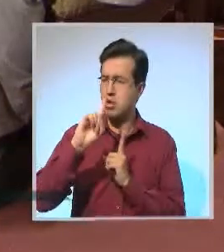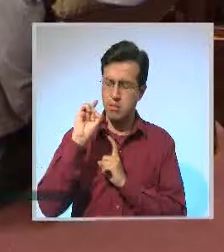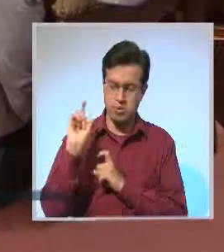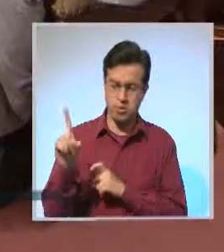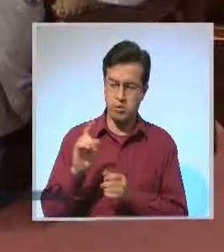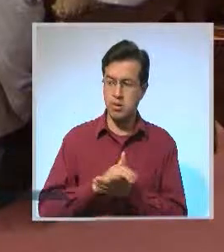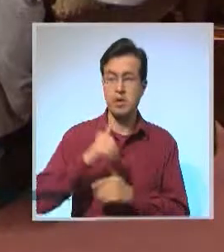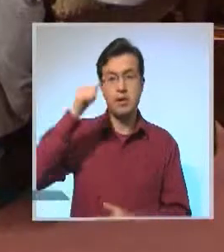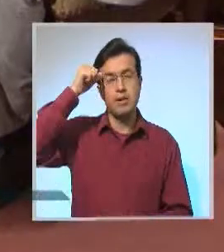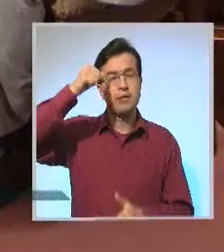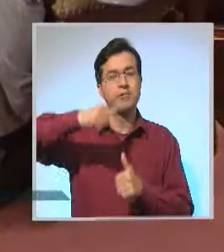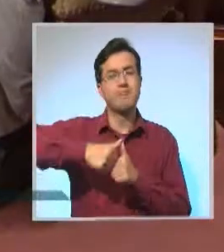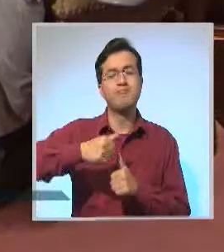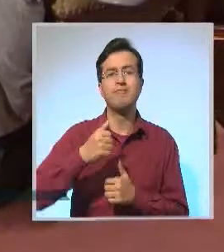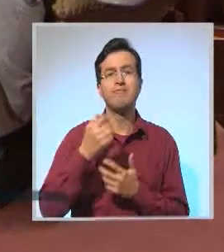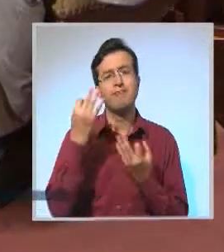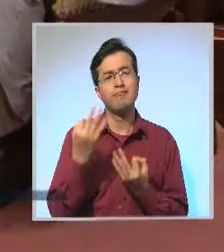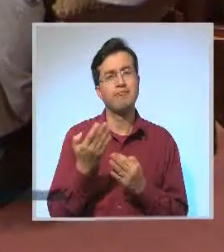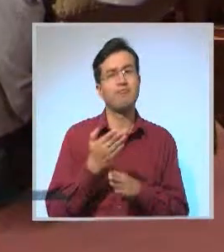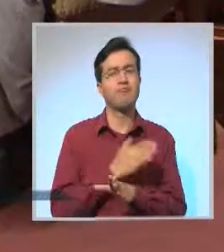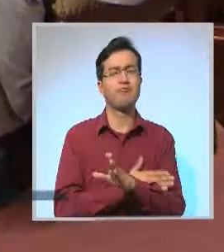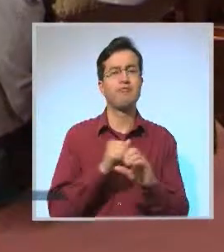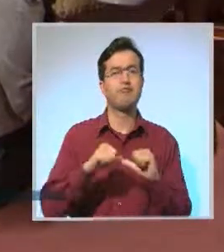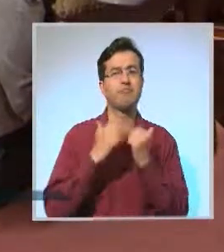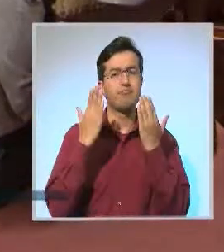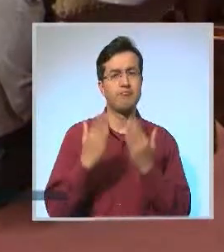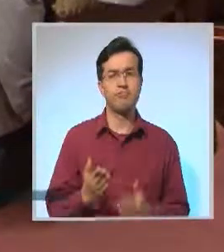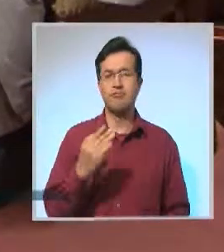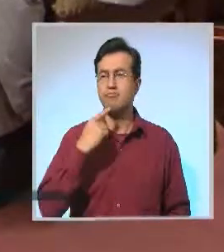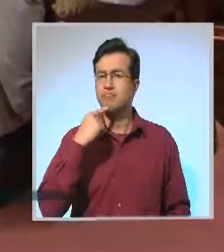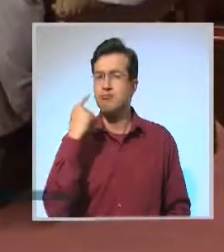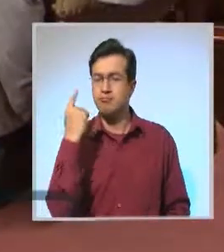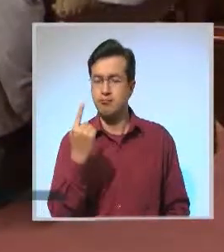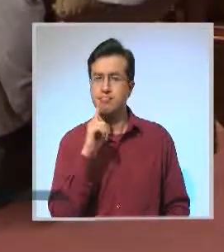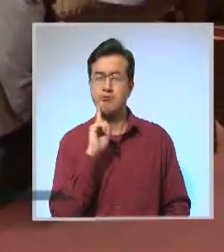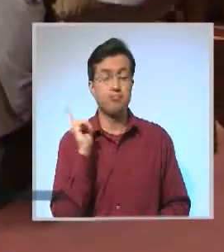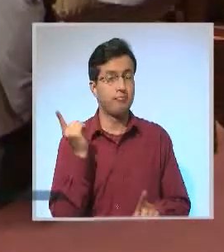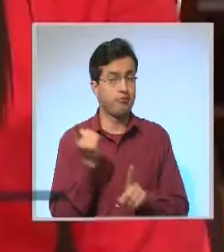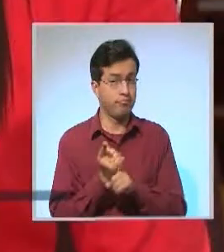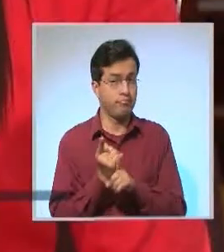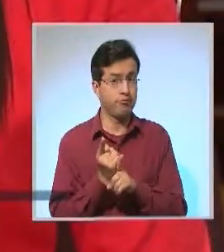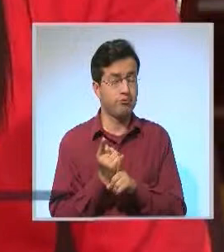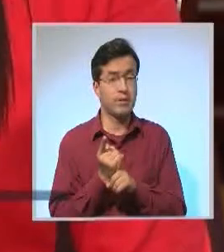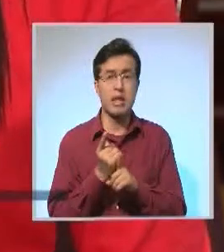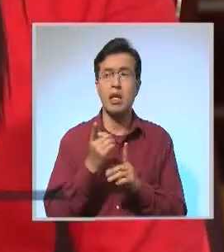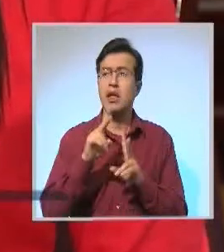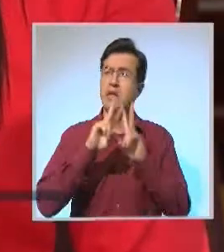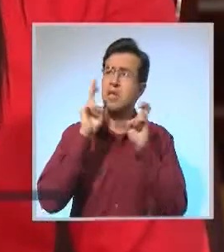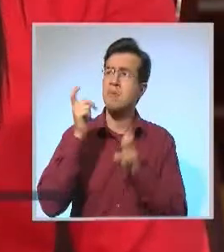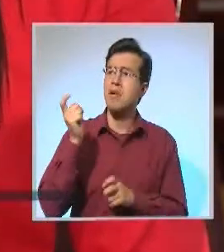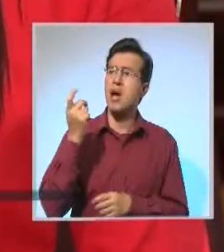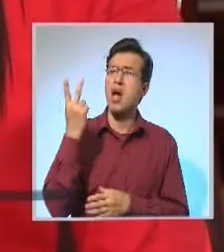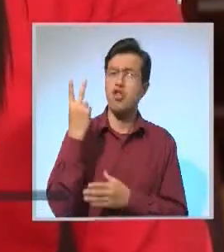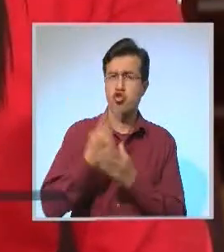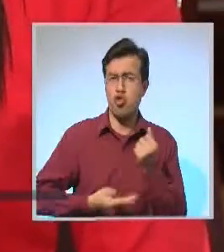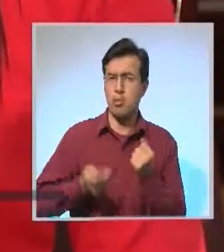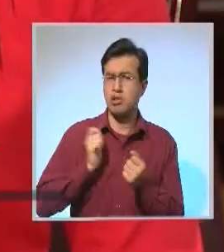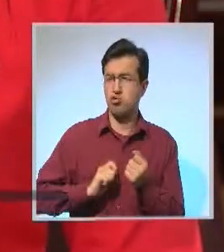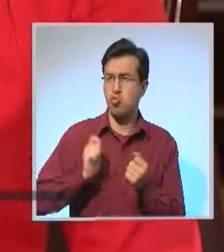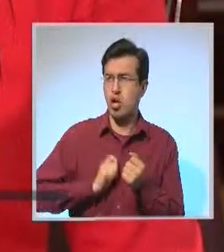recordando las palabras del mismo asambleísta vilema él también decía bueno este esta determinación del 100% para las remuneraciones